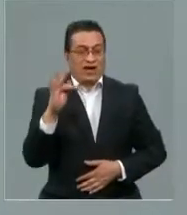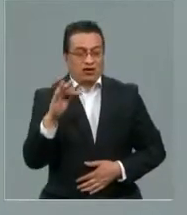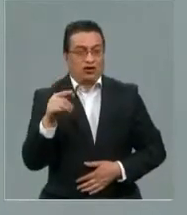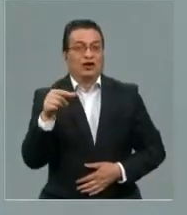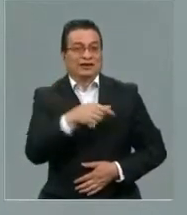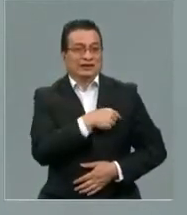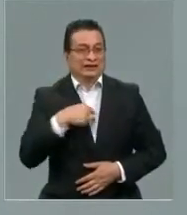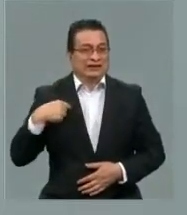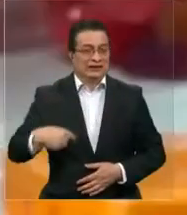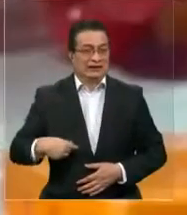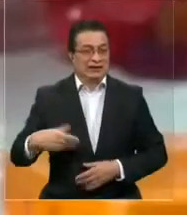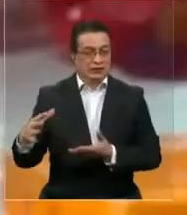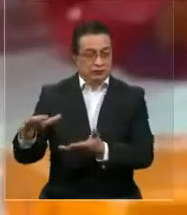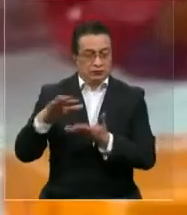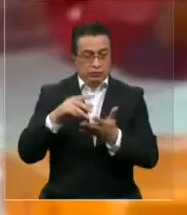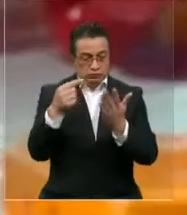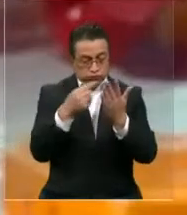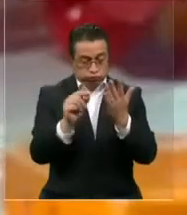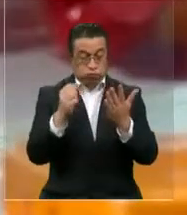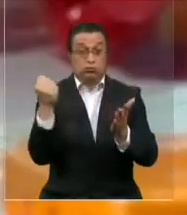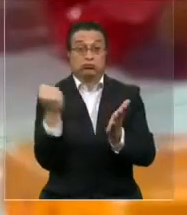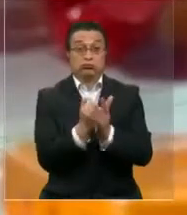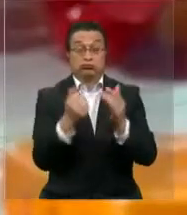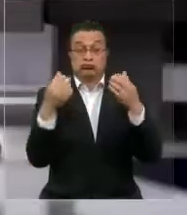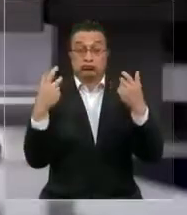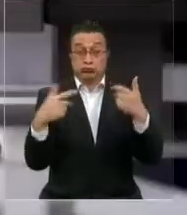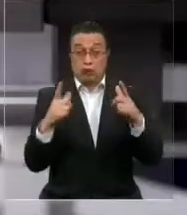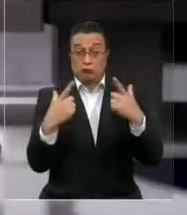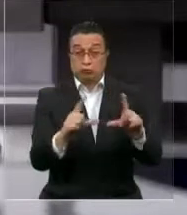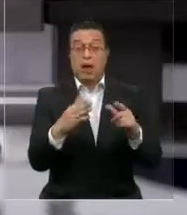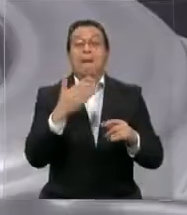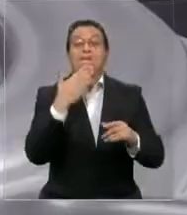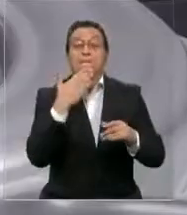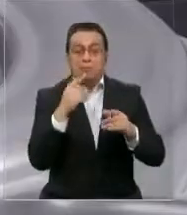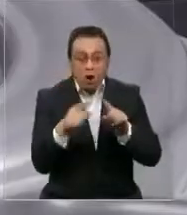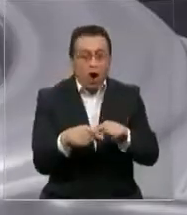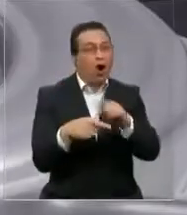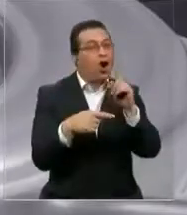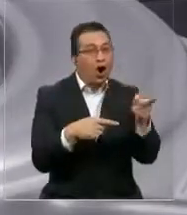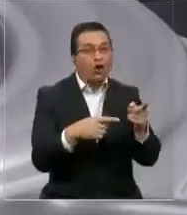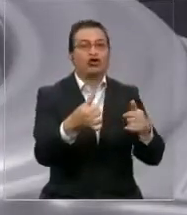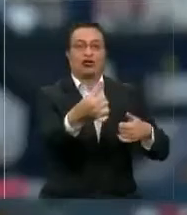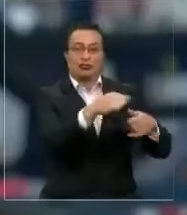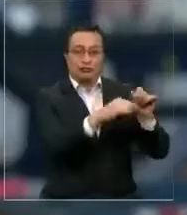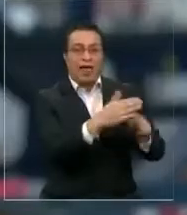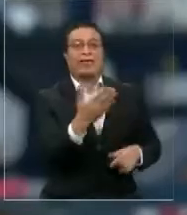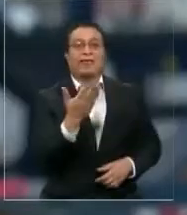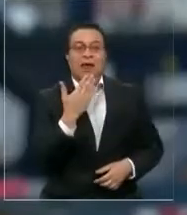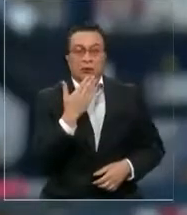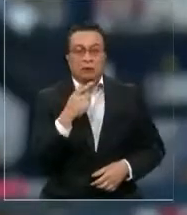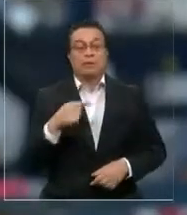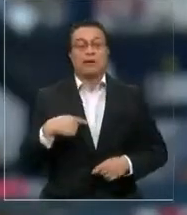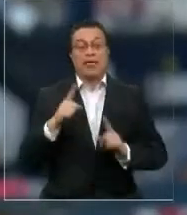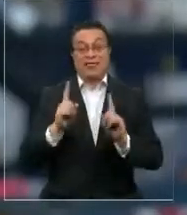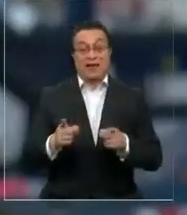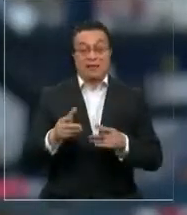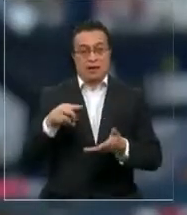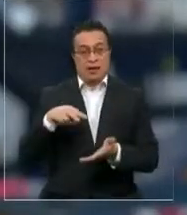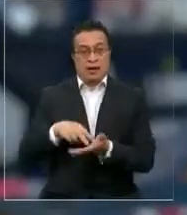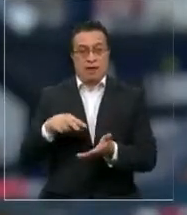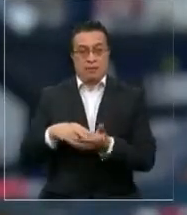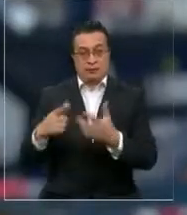de ser certificada su eficacia, el mismo proceso que se está realizando con otros laboratorios. Tenemos que esperar el proceso